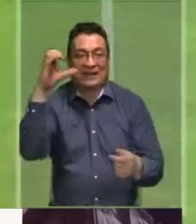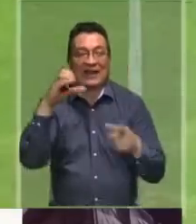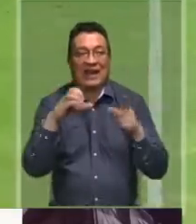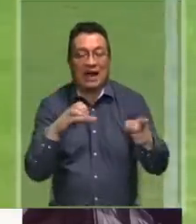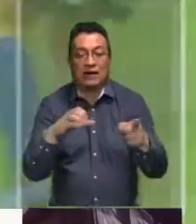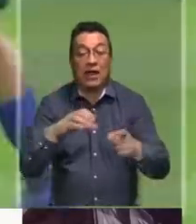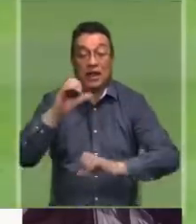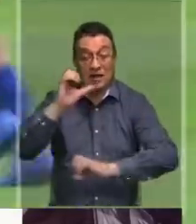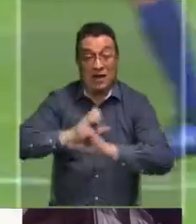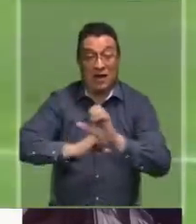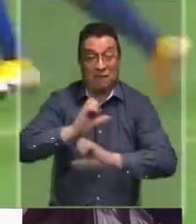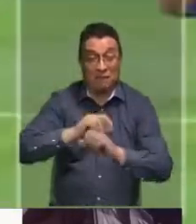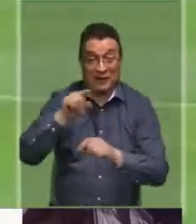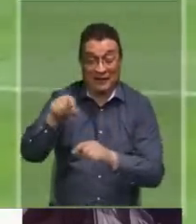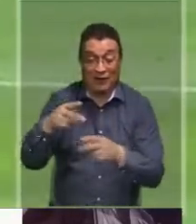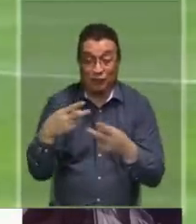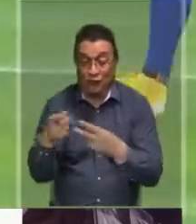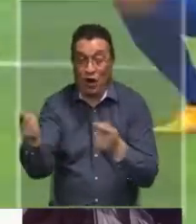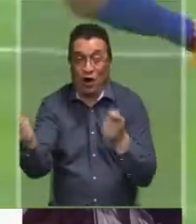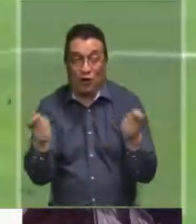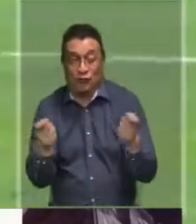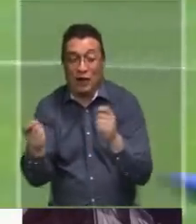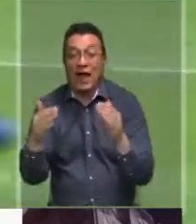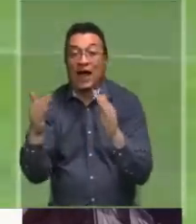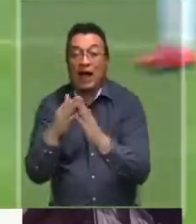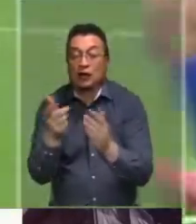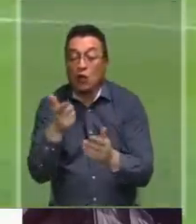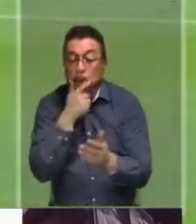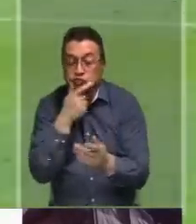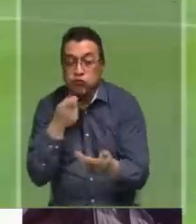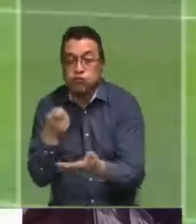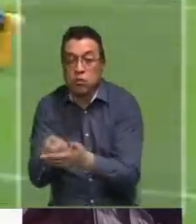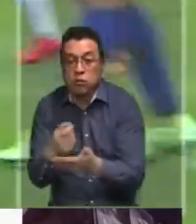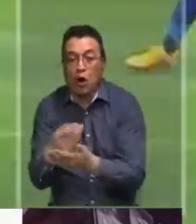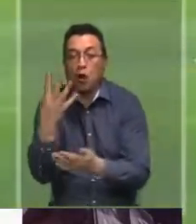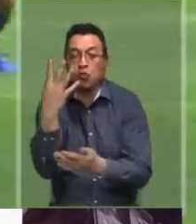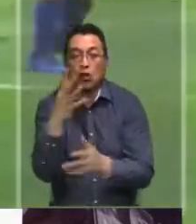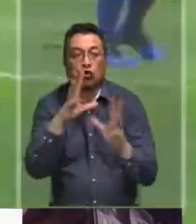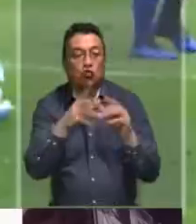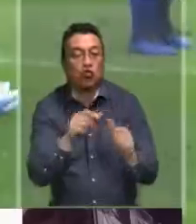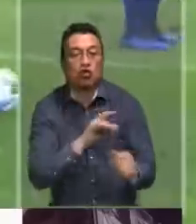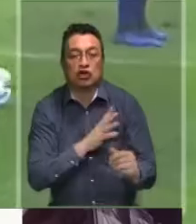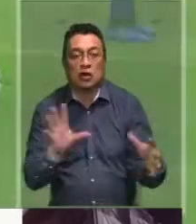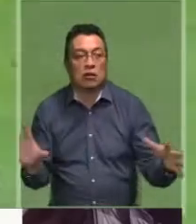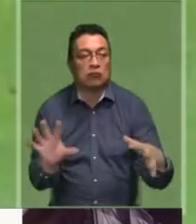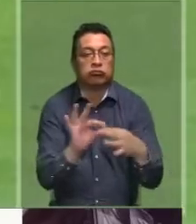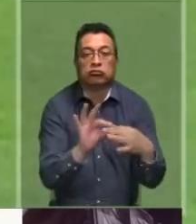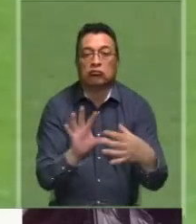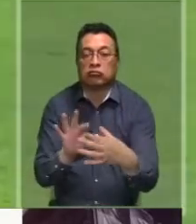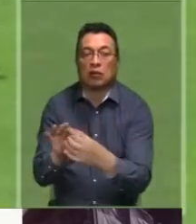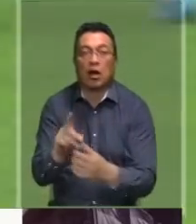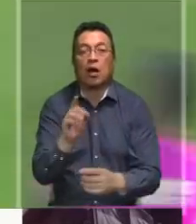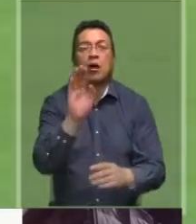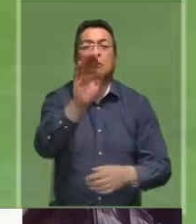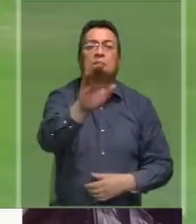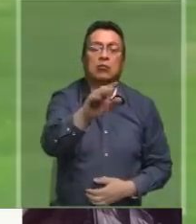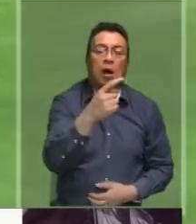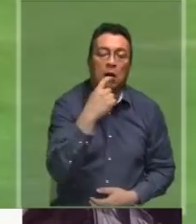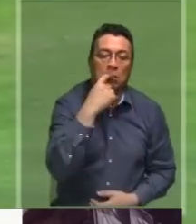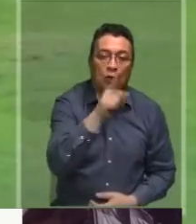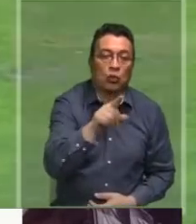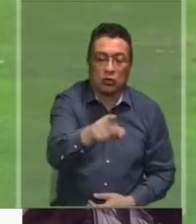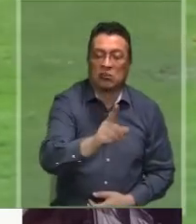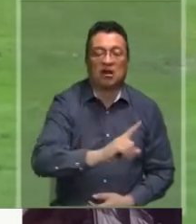empresa medió en contratos publicitarios entre casas de apuestas con 4 clubes chilenos. Contactado, Felicevich tampoco se